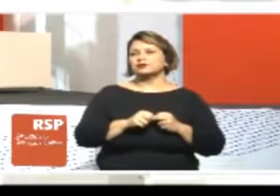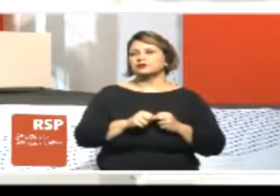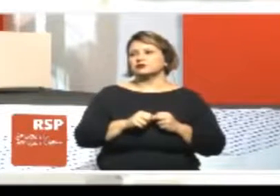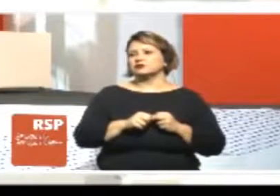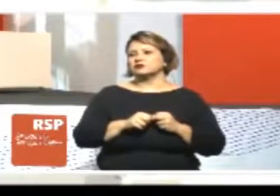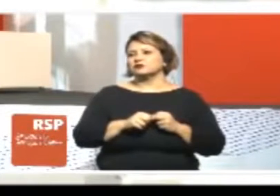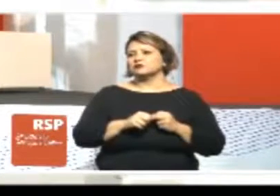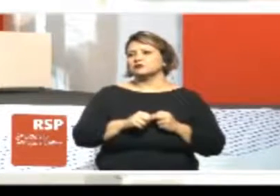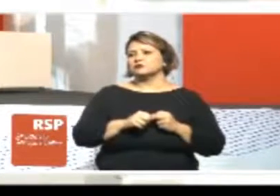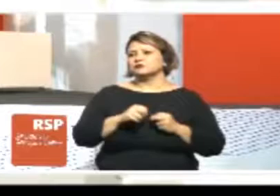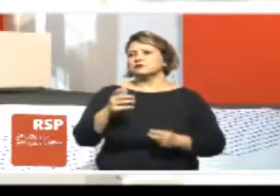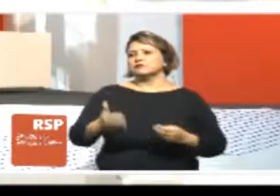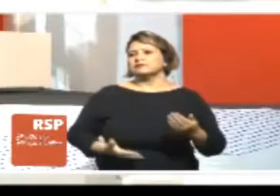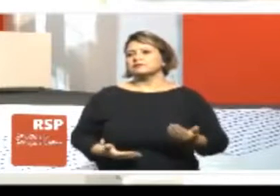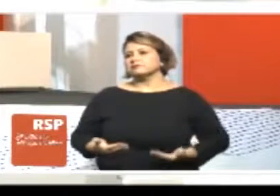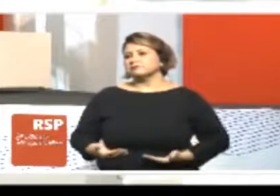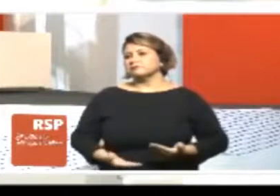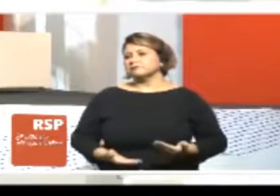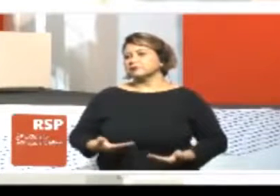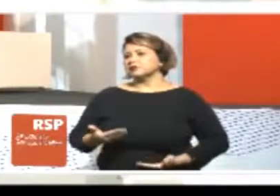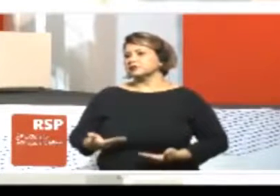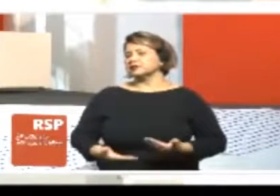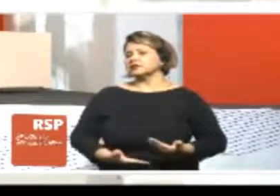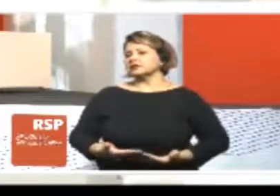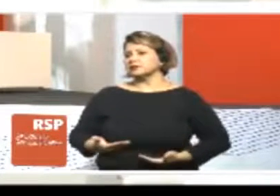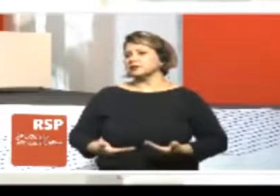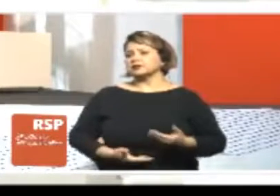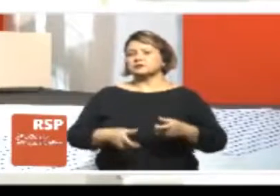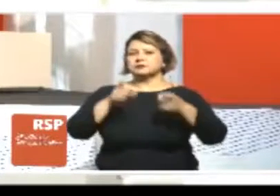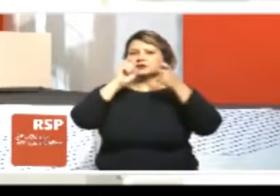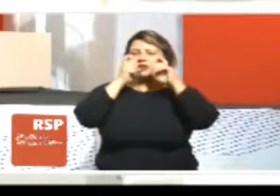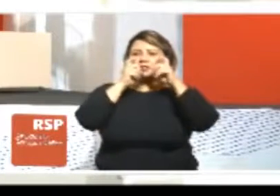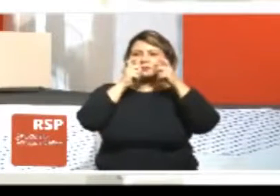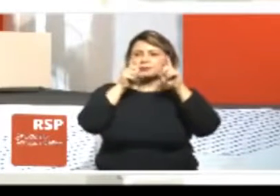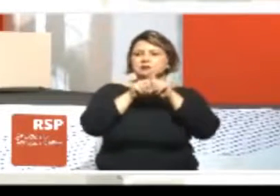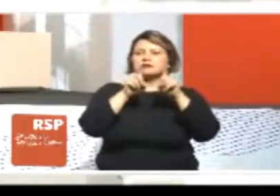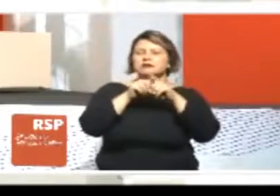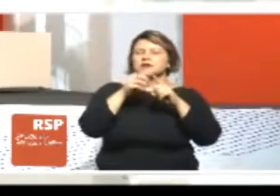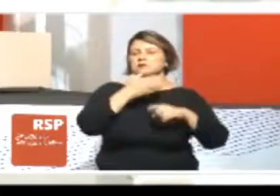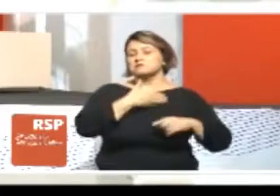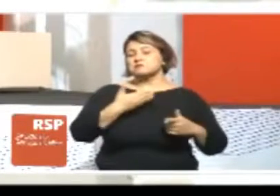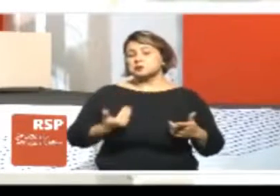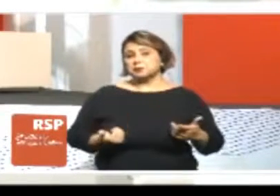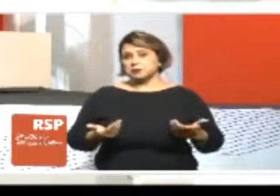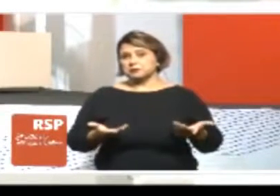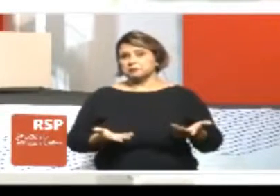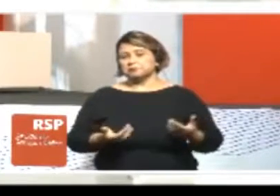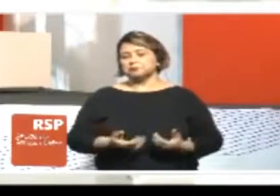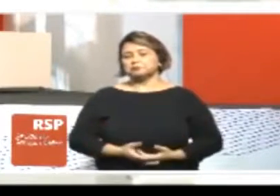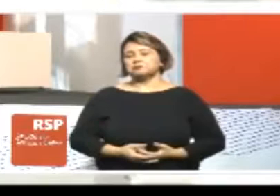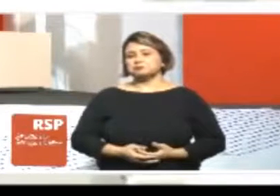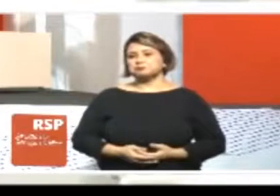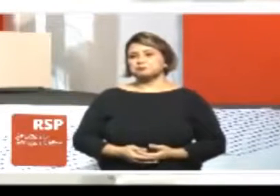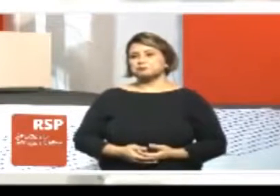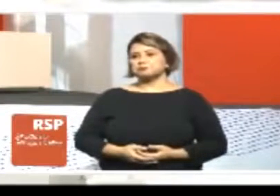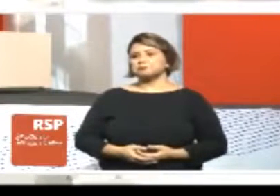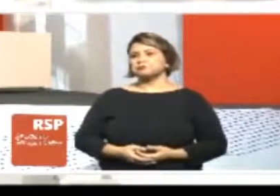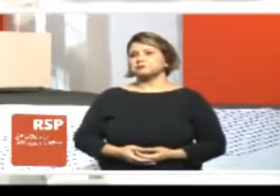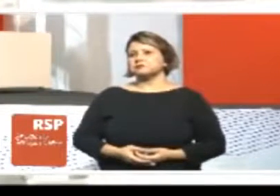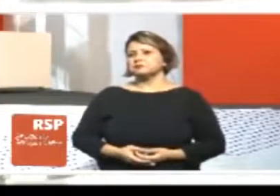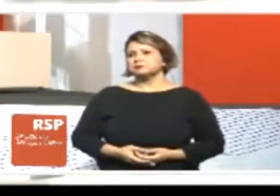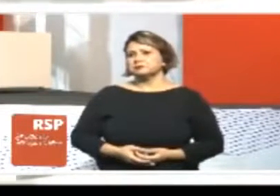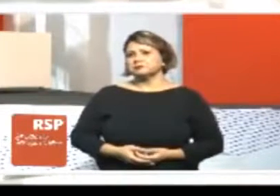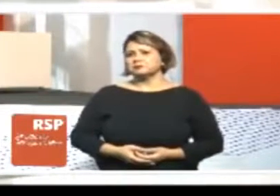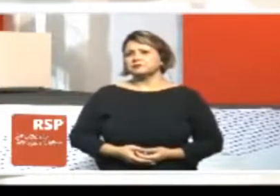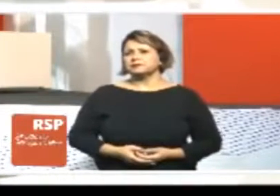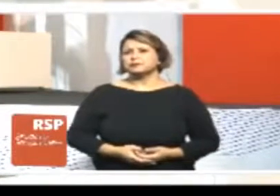los gerentes públicos a nivel medio y de todos los gerentes públicos en parte ejecutiva. Entonces, en este